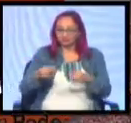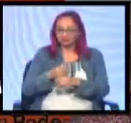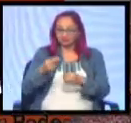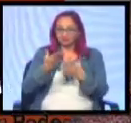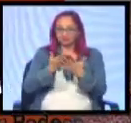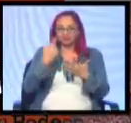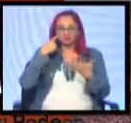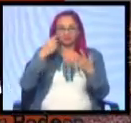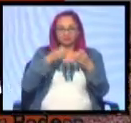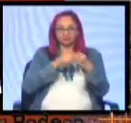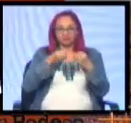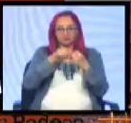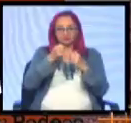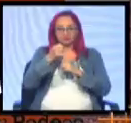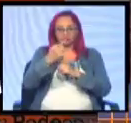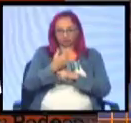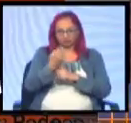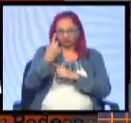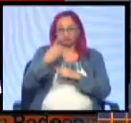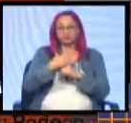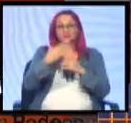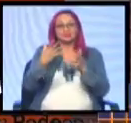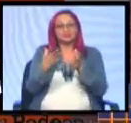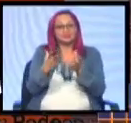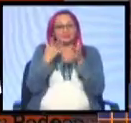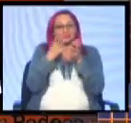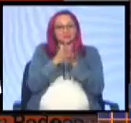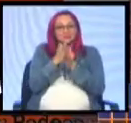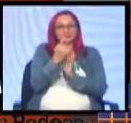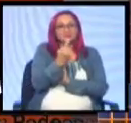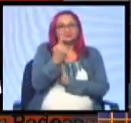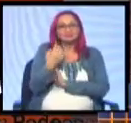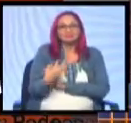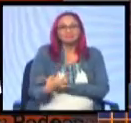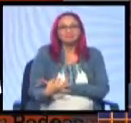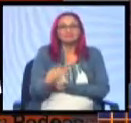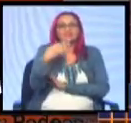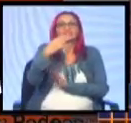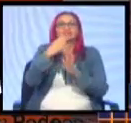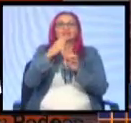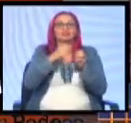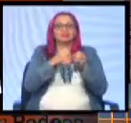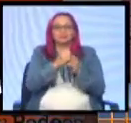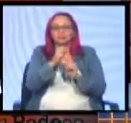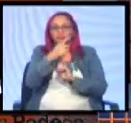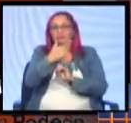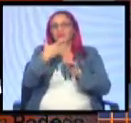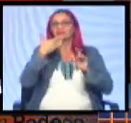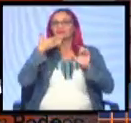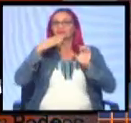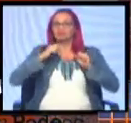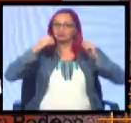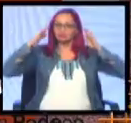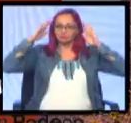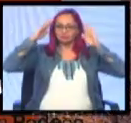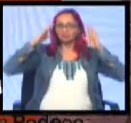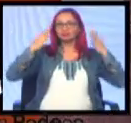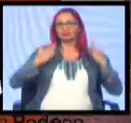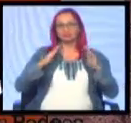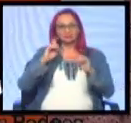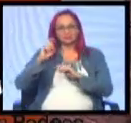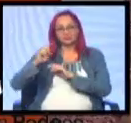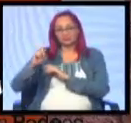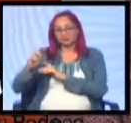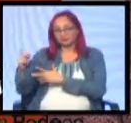utilidades para las organizaciones sociales. Queremos que cada día las organizaciones sociales puedan atender las necesidades de las personas